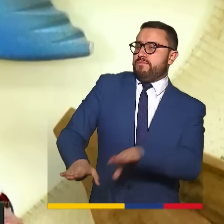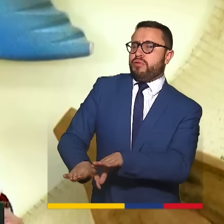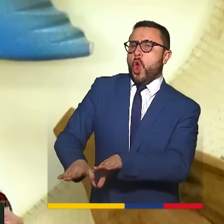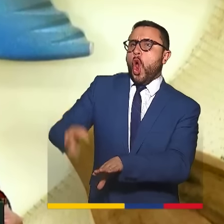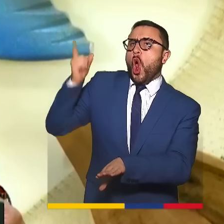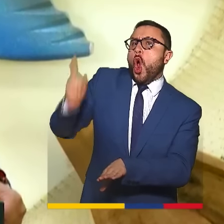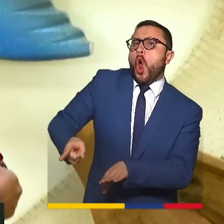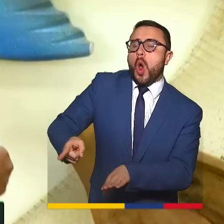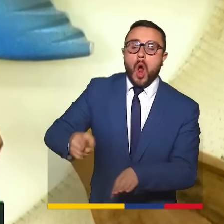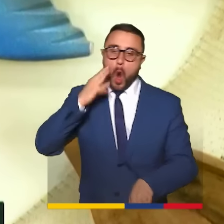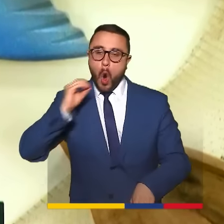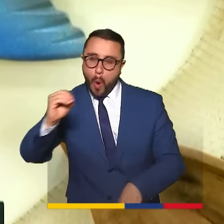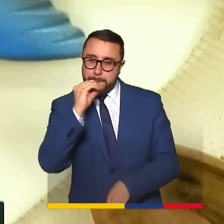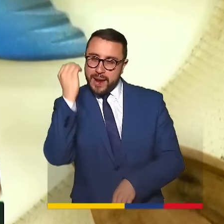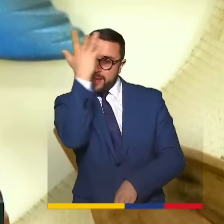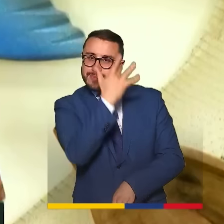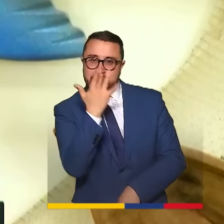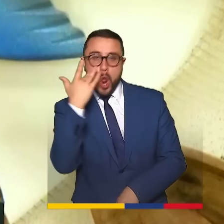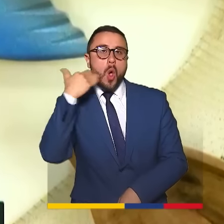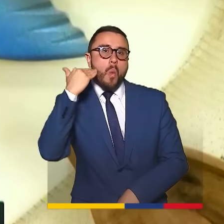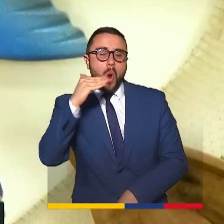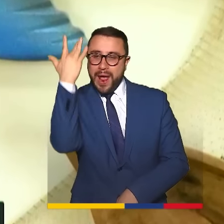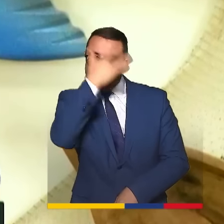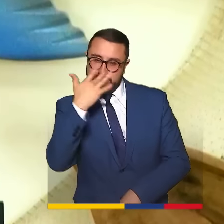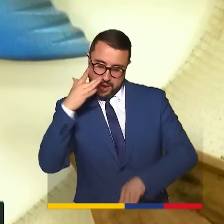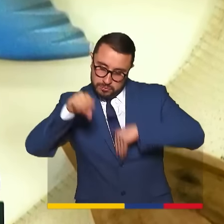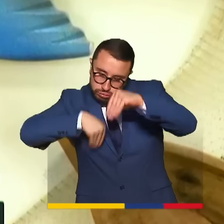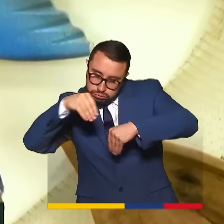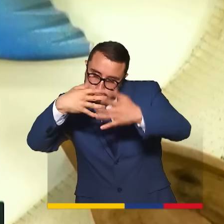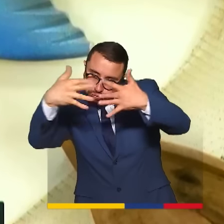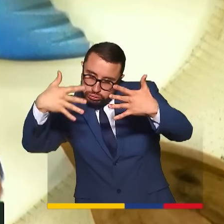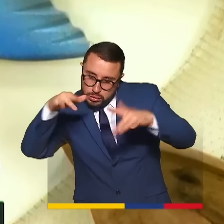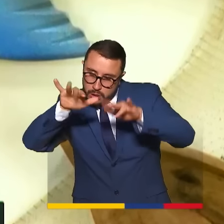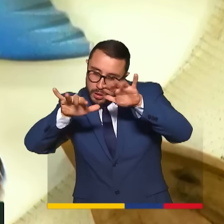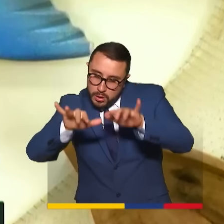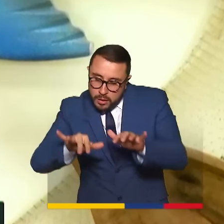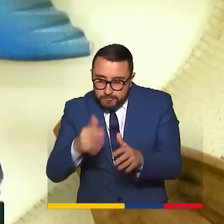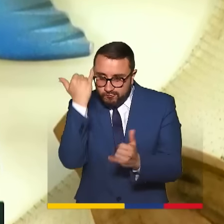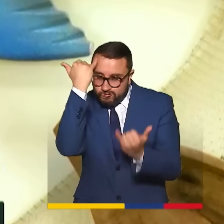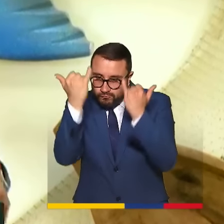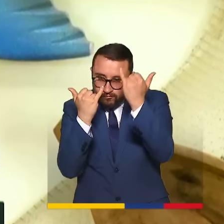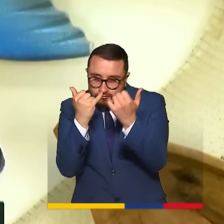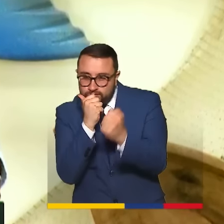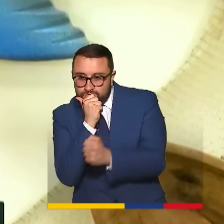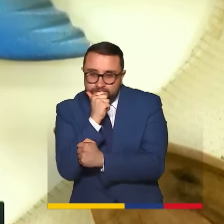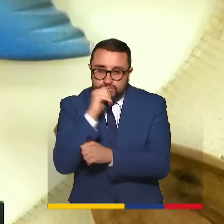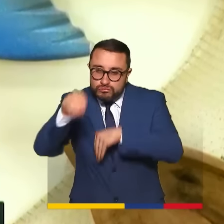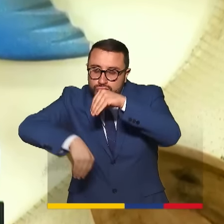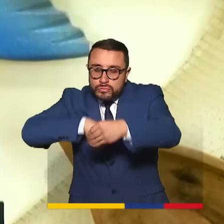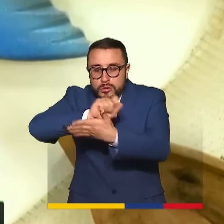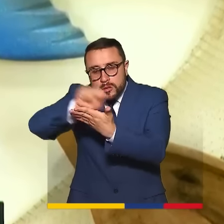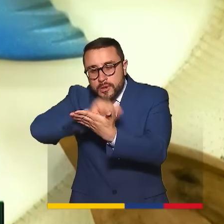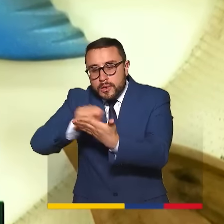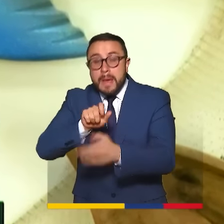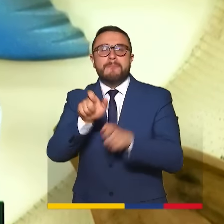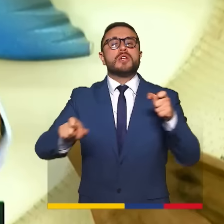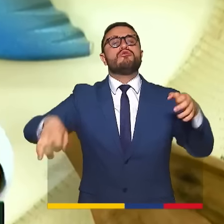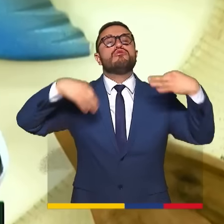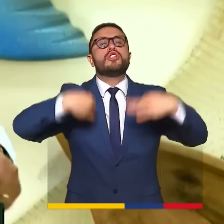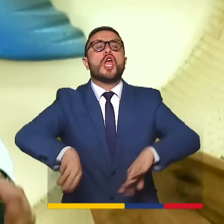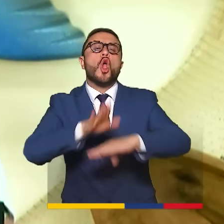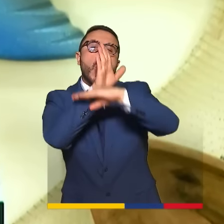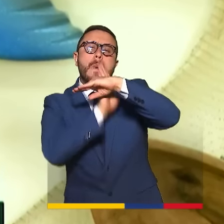mujeres negras, por gente humilde que había concebido en el centro de su corazón y